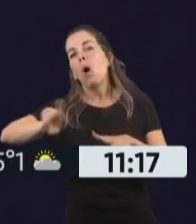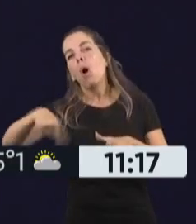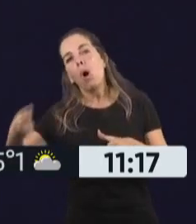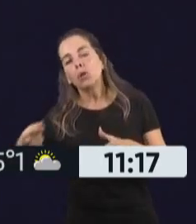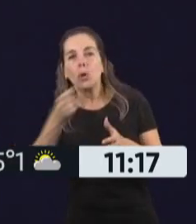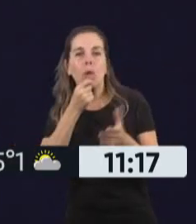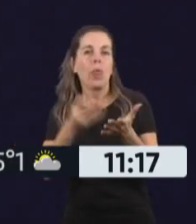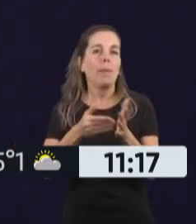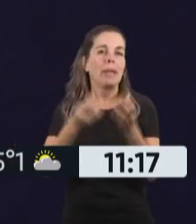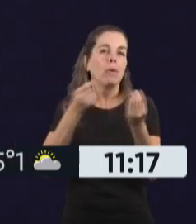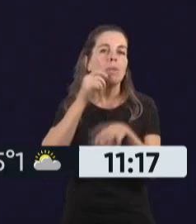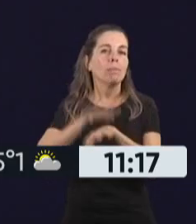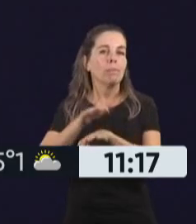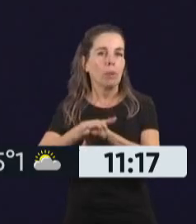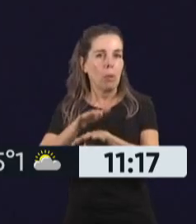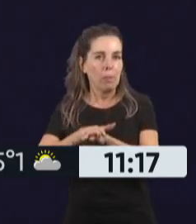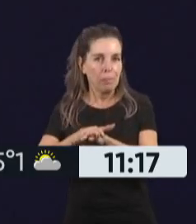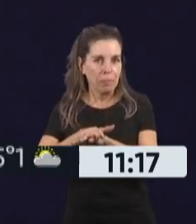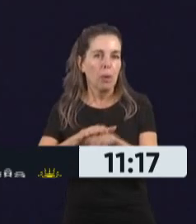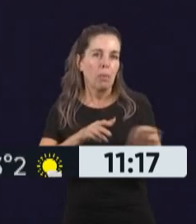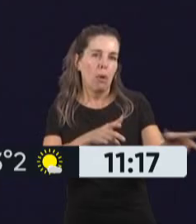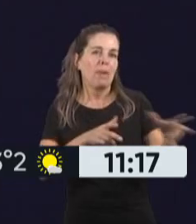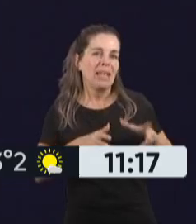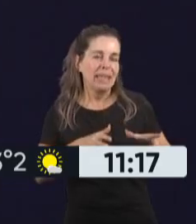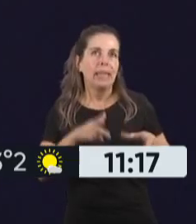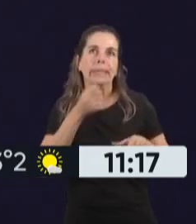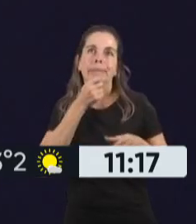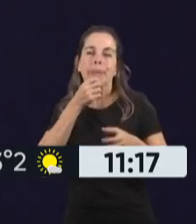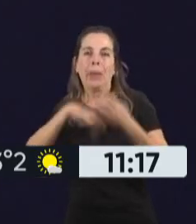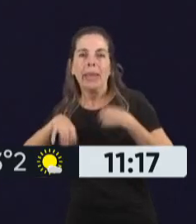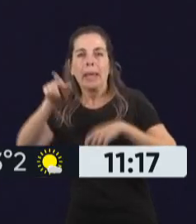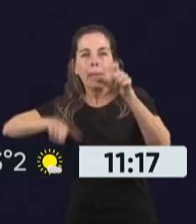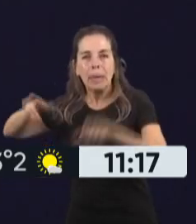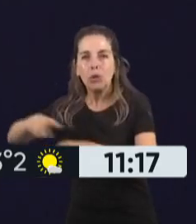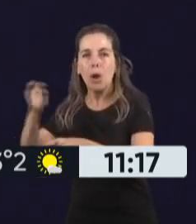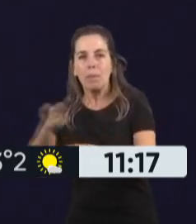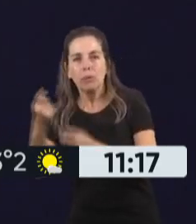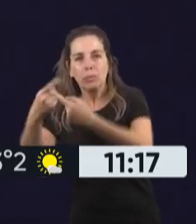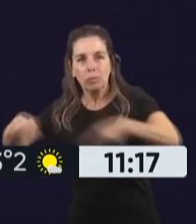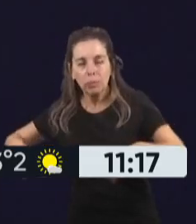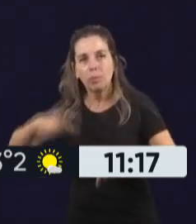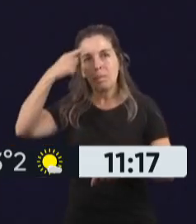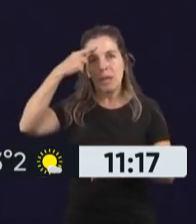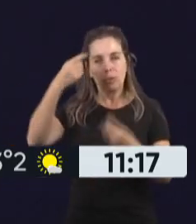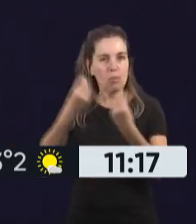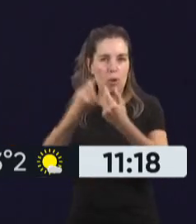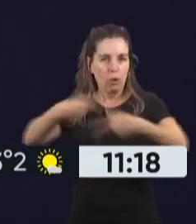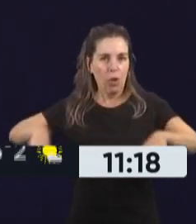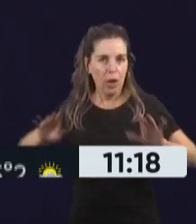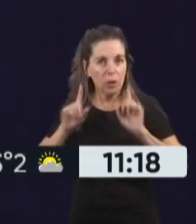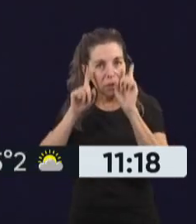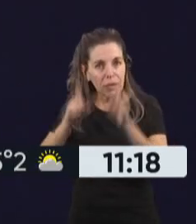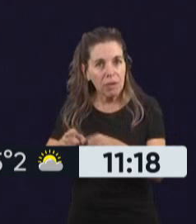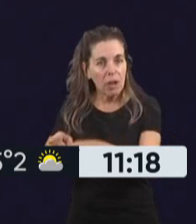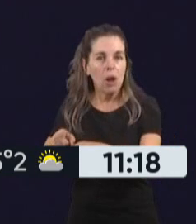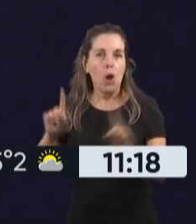la función o la tarea vos me nombrás la trata, pero a mí se me vienen miles de programas a la cabeza, no van a dejar ninguno